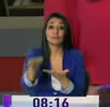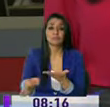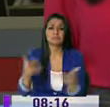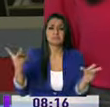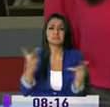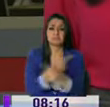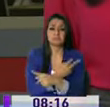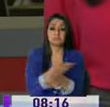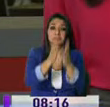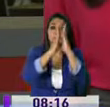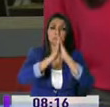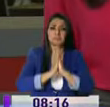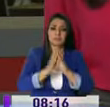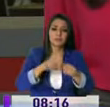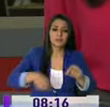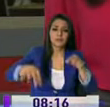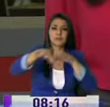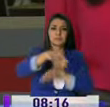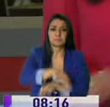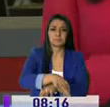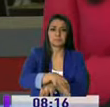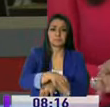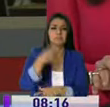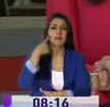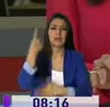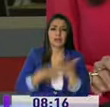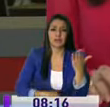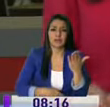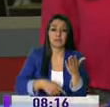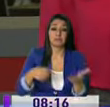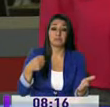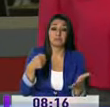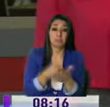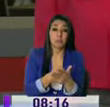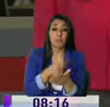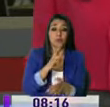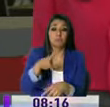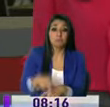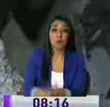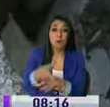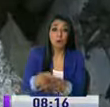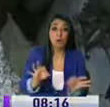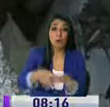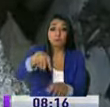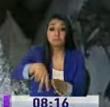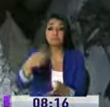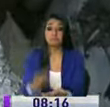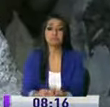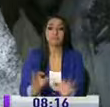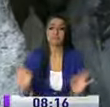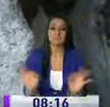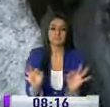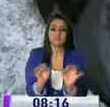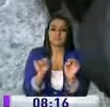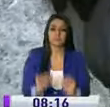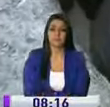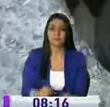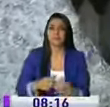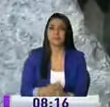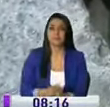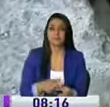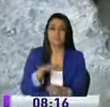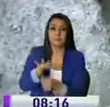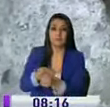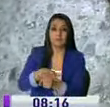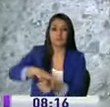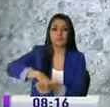Ellos solicitan la reposición de las mismas para que no se produzcan accidentes. El robo de tapas de alcantarillado pone en